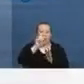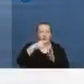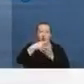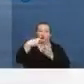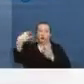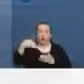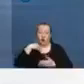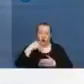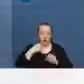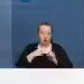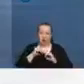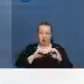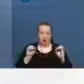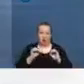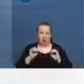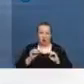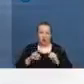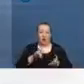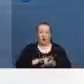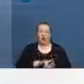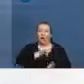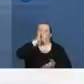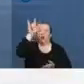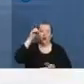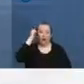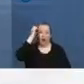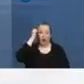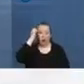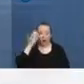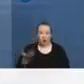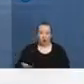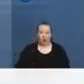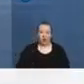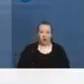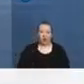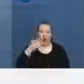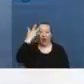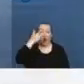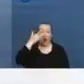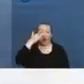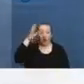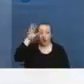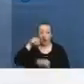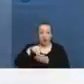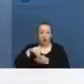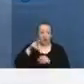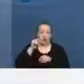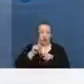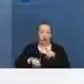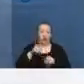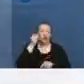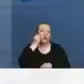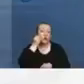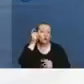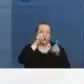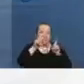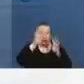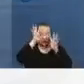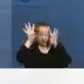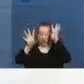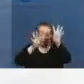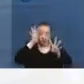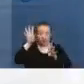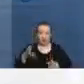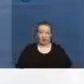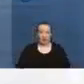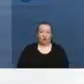verde en áfrica la escala para ir a europa pero así en la mala fe de cliente de esa narrativa y hay tontos que siguen repitiendo esa barbaridad como los pilotos